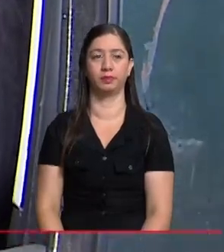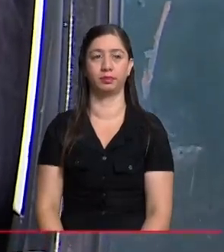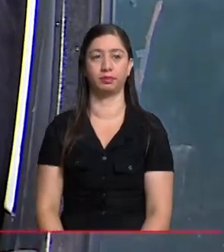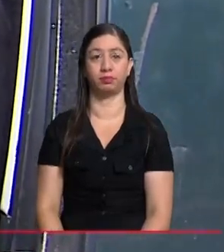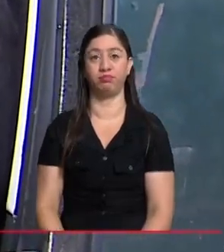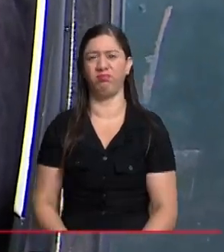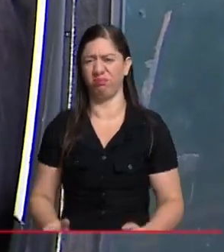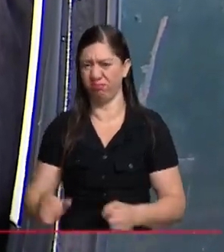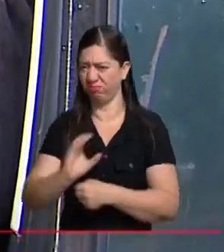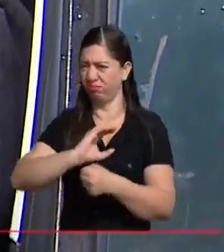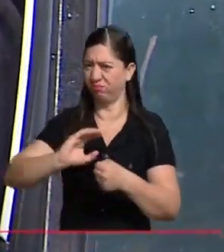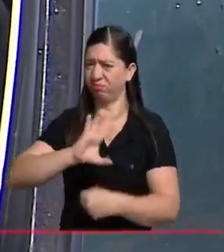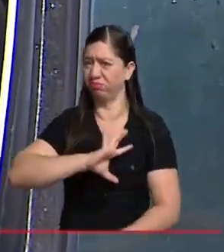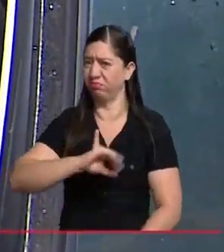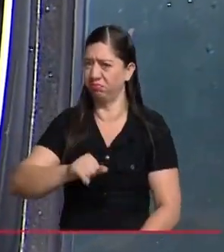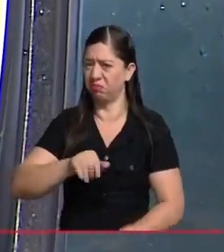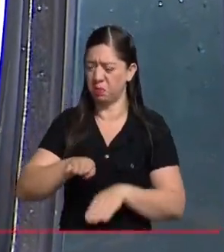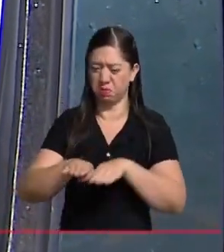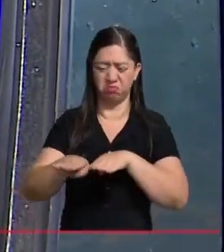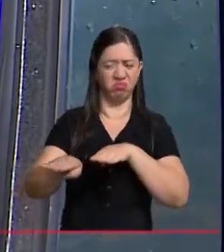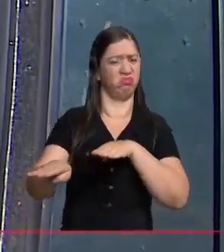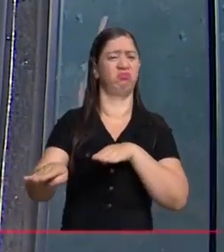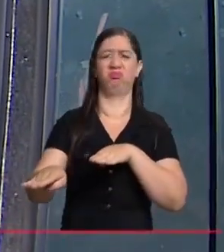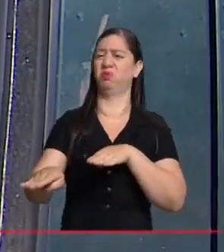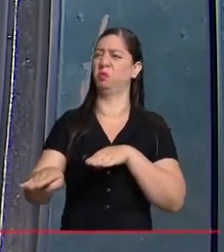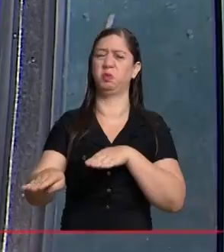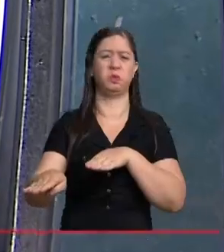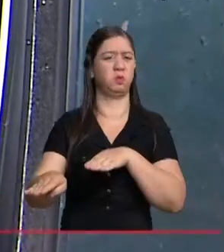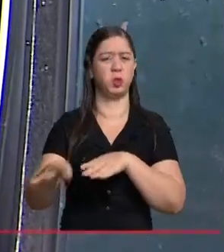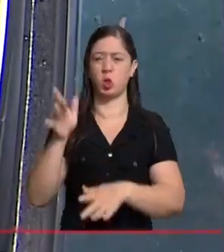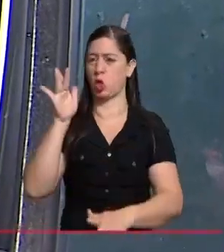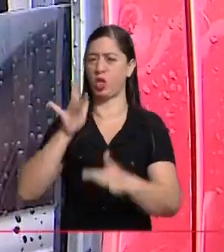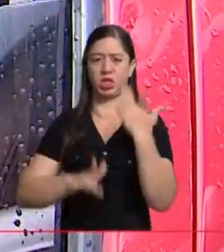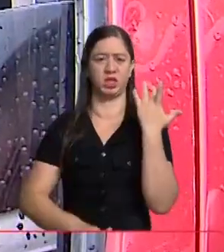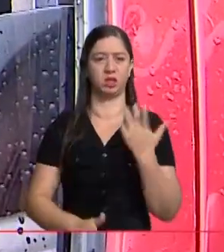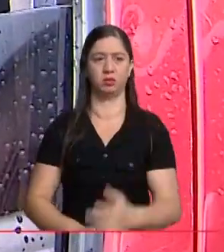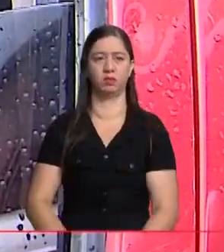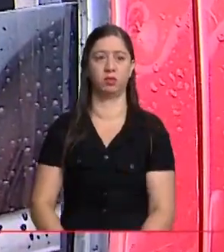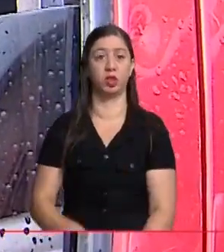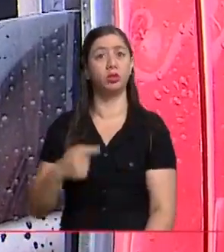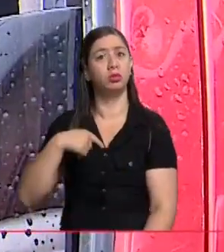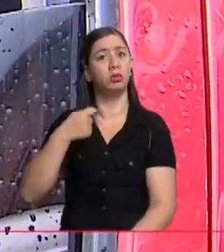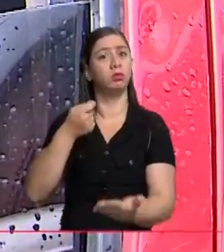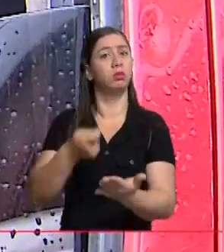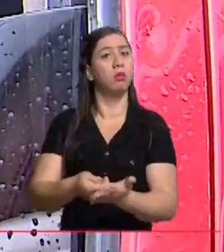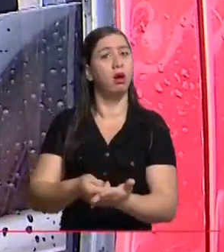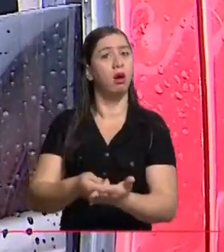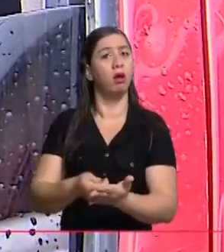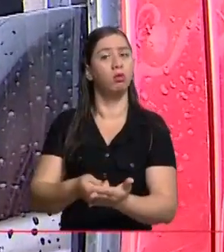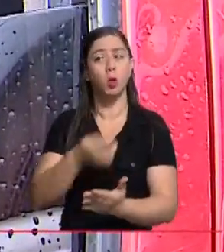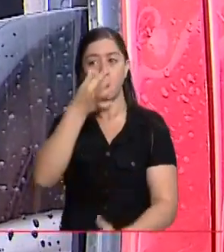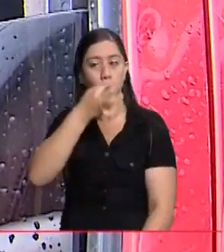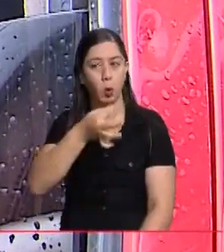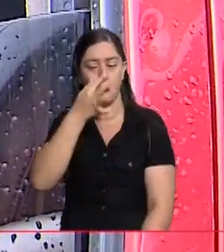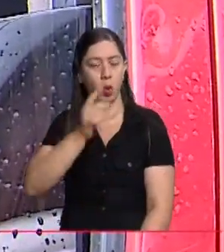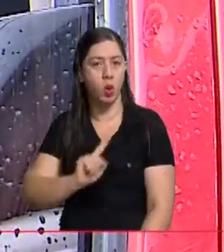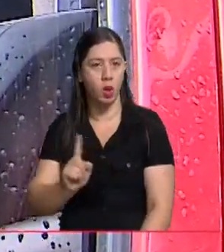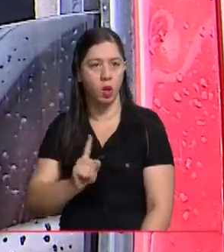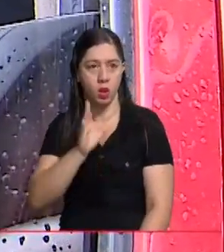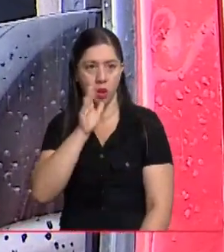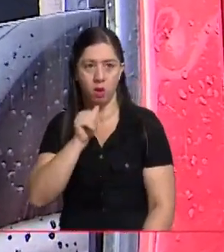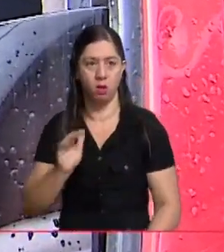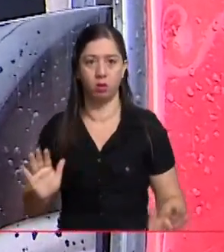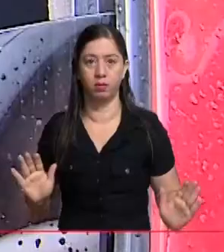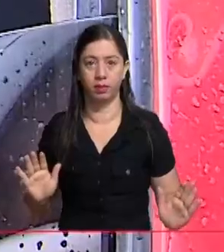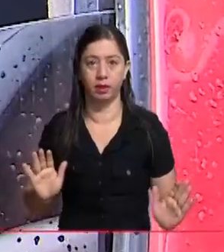En esta ciudad, como está la movilidad, creo que no sería lo adecuado para eso. Si pago, no contamino, ¿sí o no?